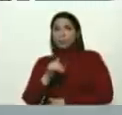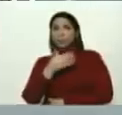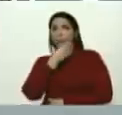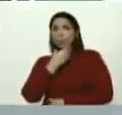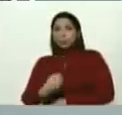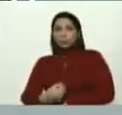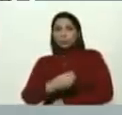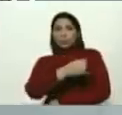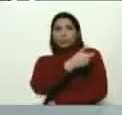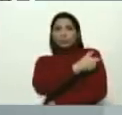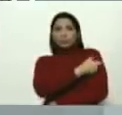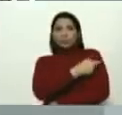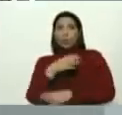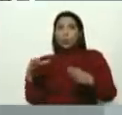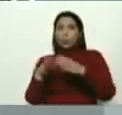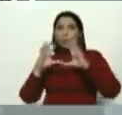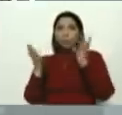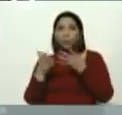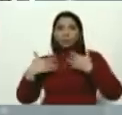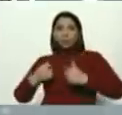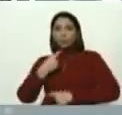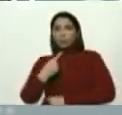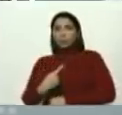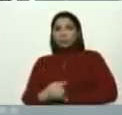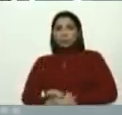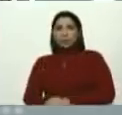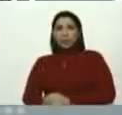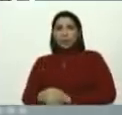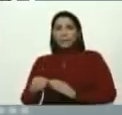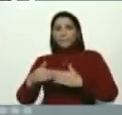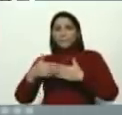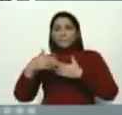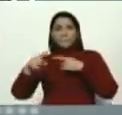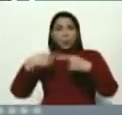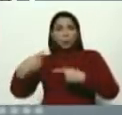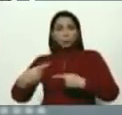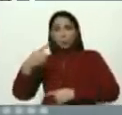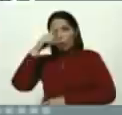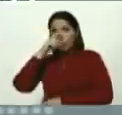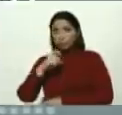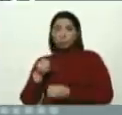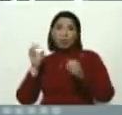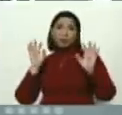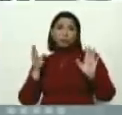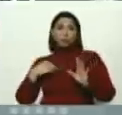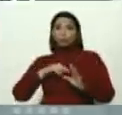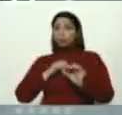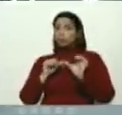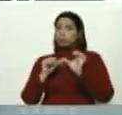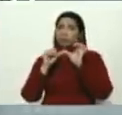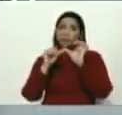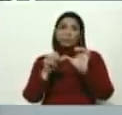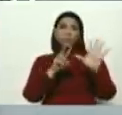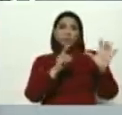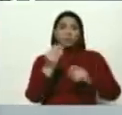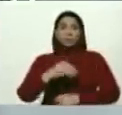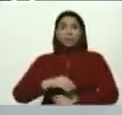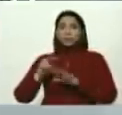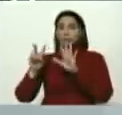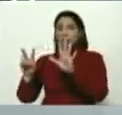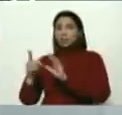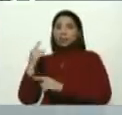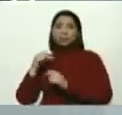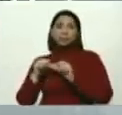diciembre. La Organización Mundial de la Salud dice que el próximo año, bueno, y nosotros seguiremos el 7+7